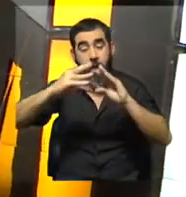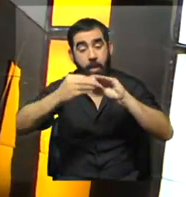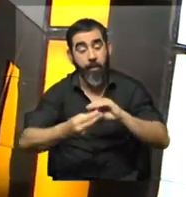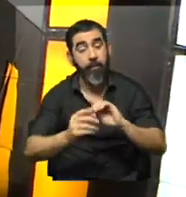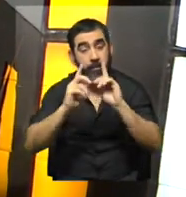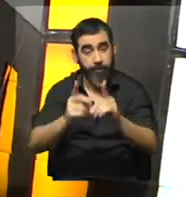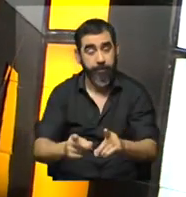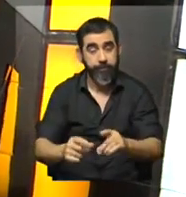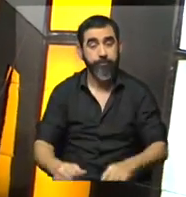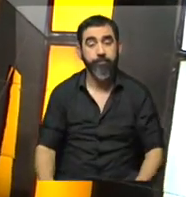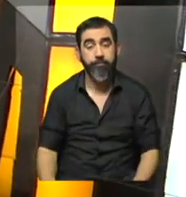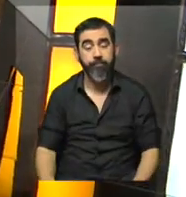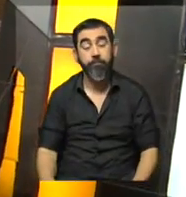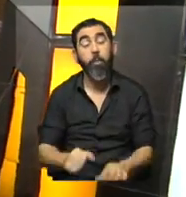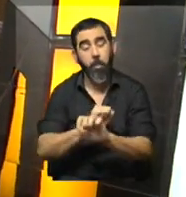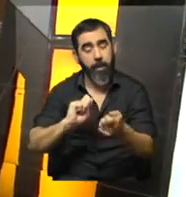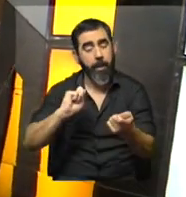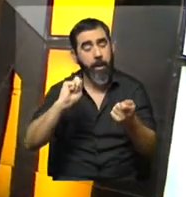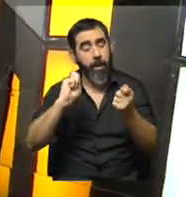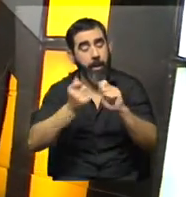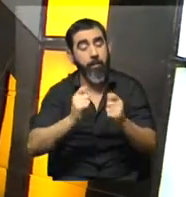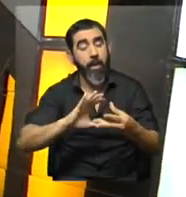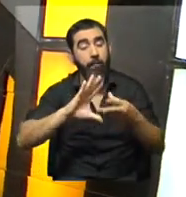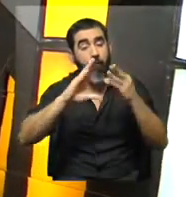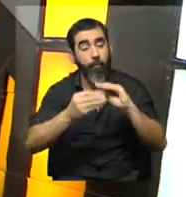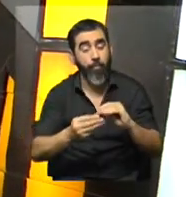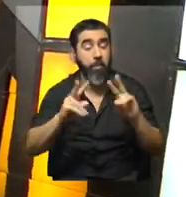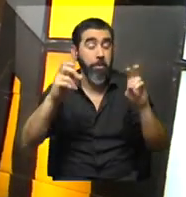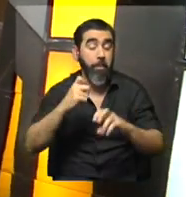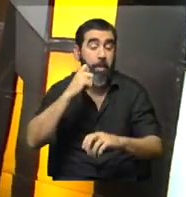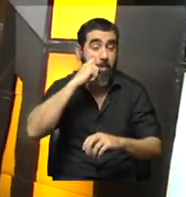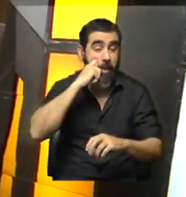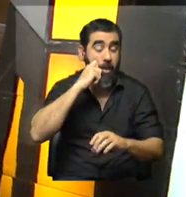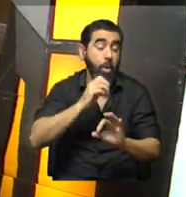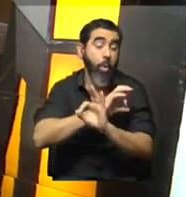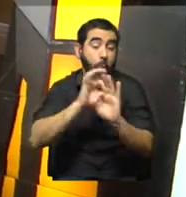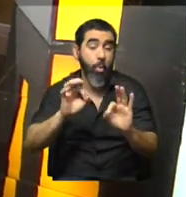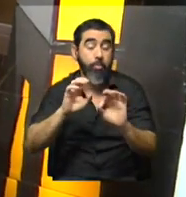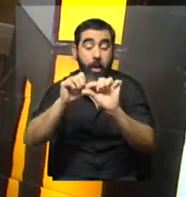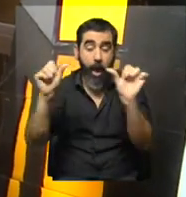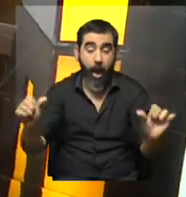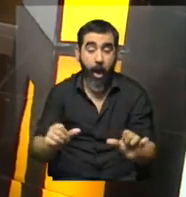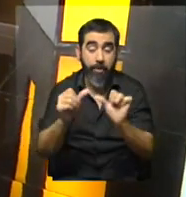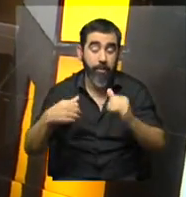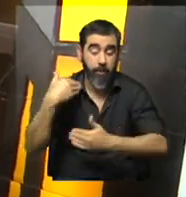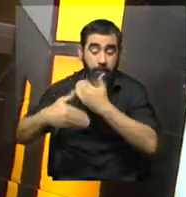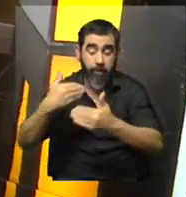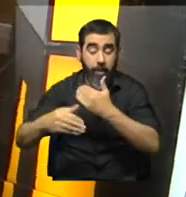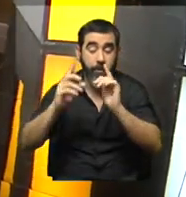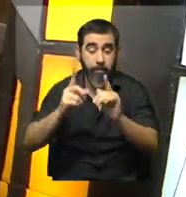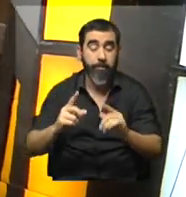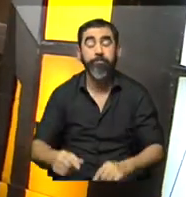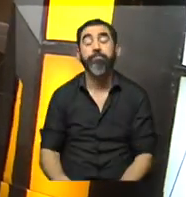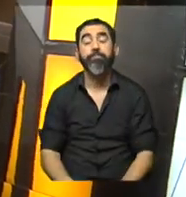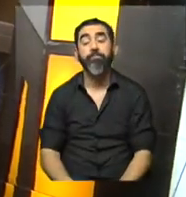podemos cambiar nuestro cronotipo no solo por la edad, sino por las actividades que estemos realizando en forma